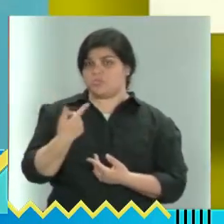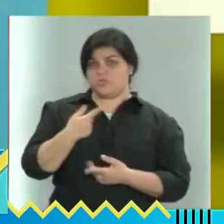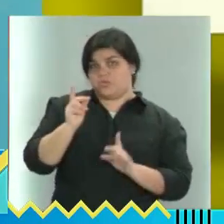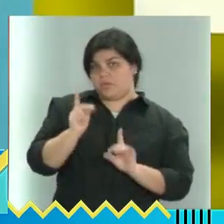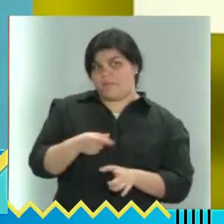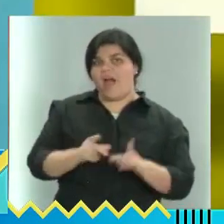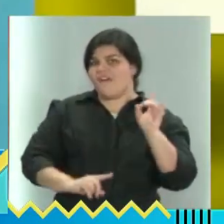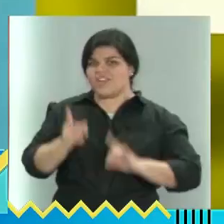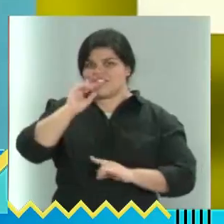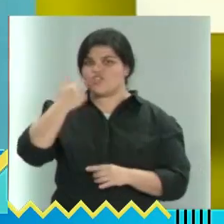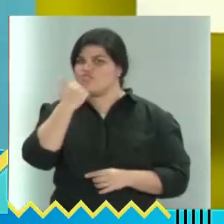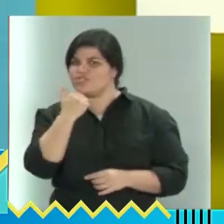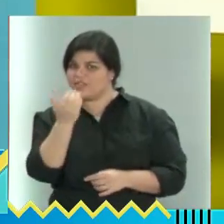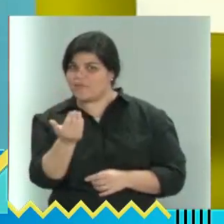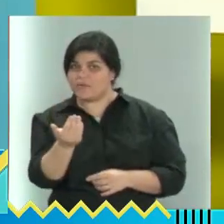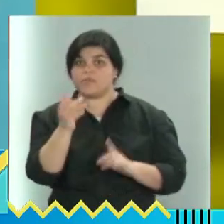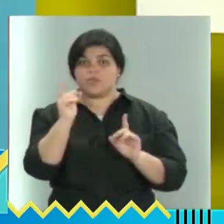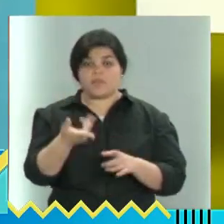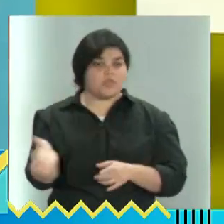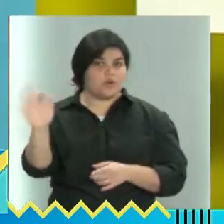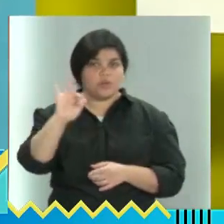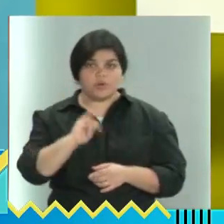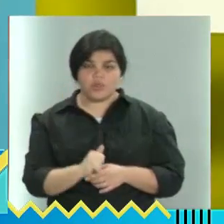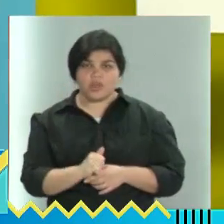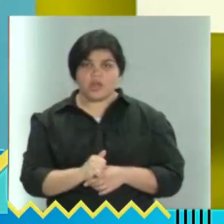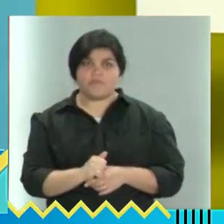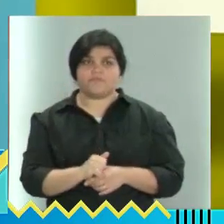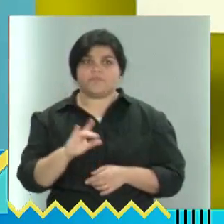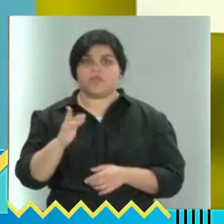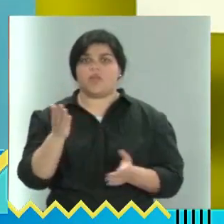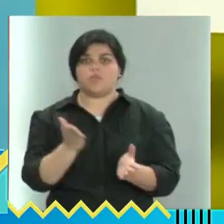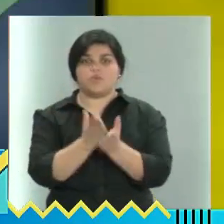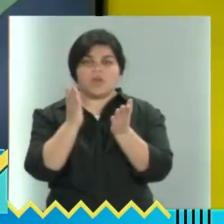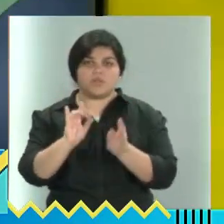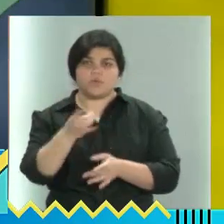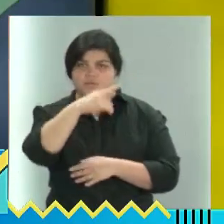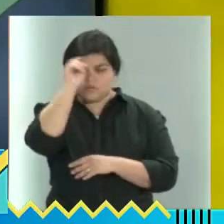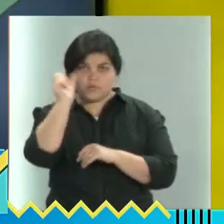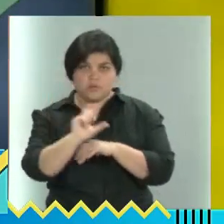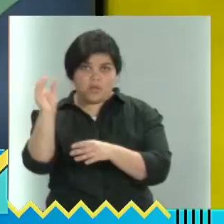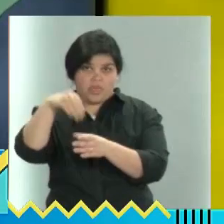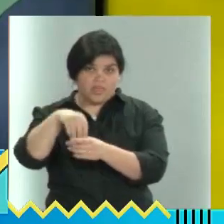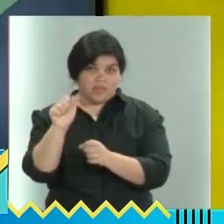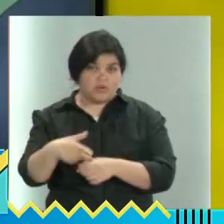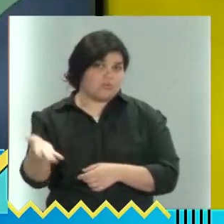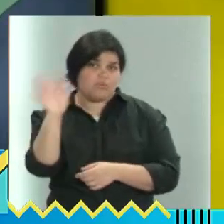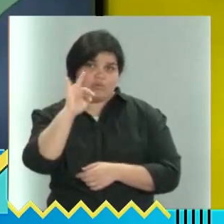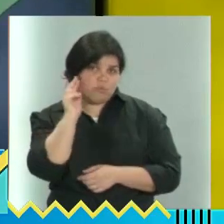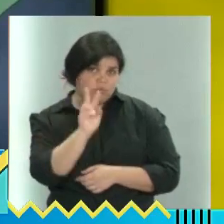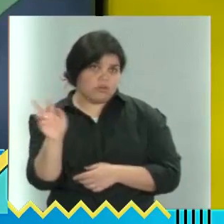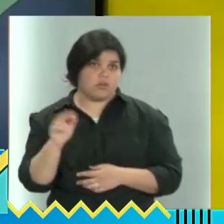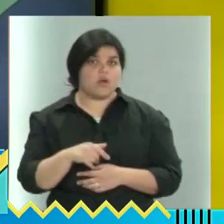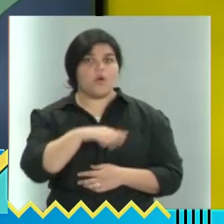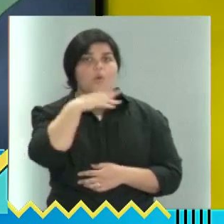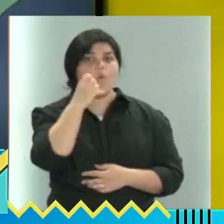no lo sabemos, pero es parte de la cotidianidad de los estudiantes en la Universidad Nacional de Cuyo. Sí, sí. Juan es muy querido, vos